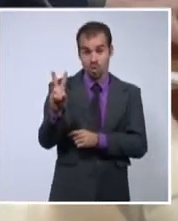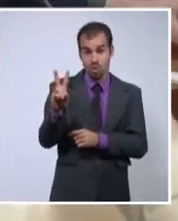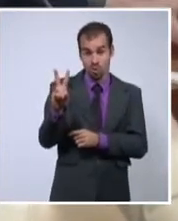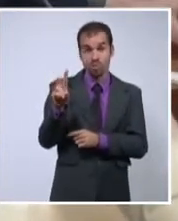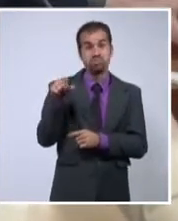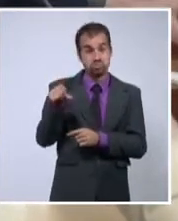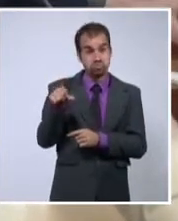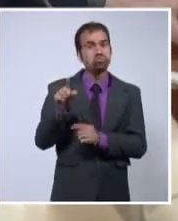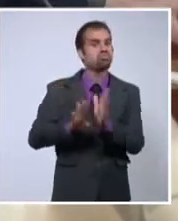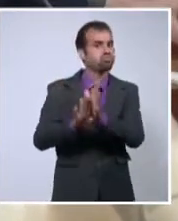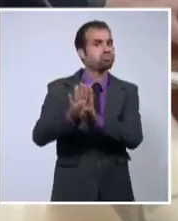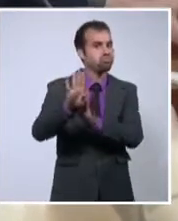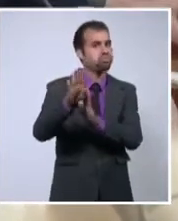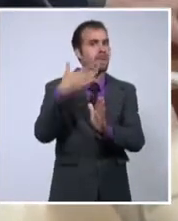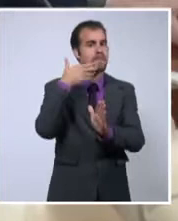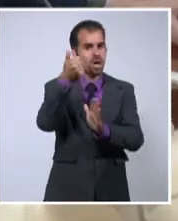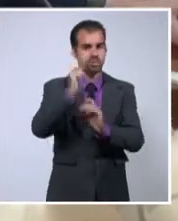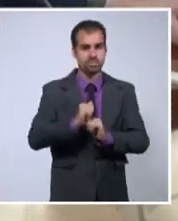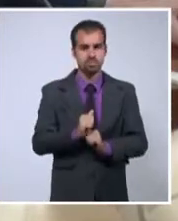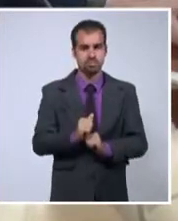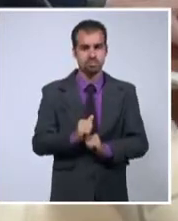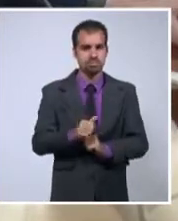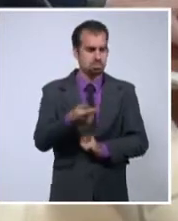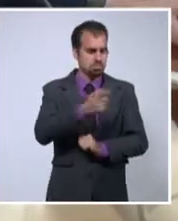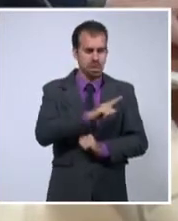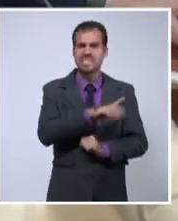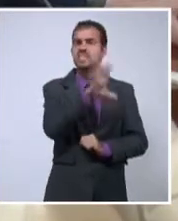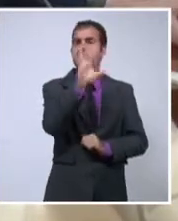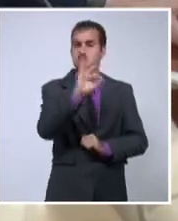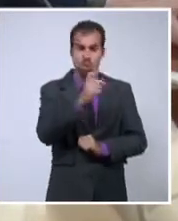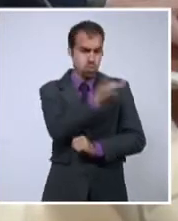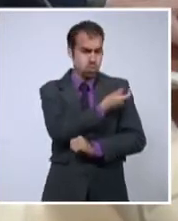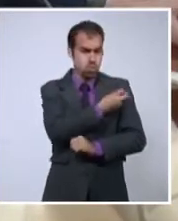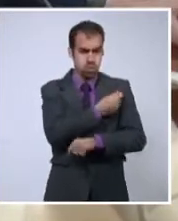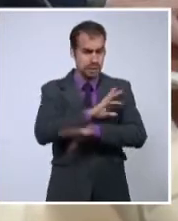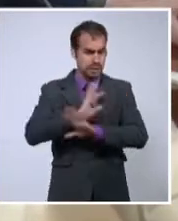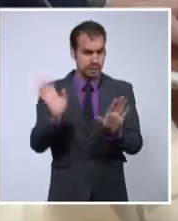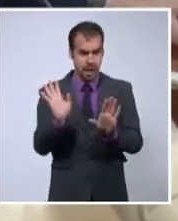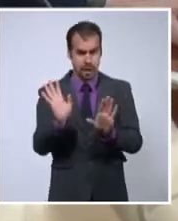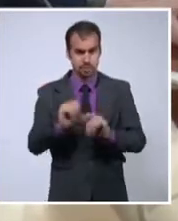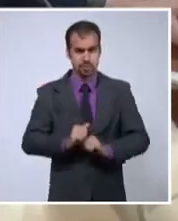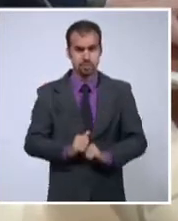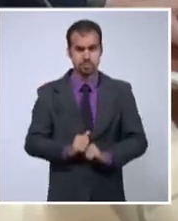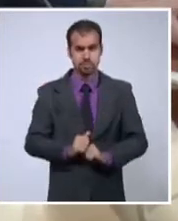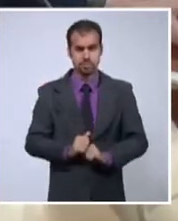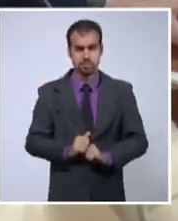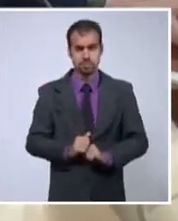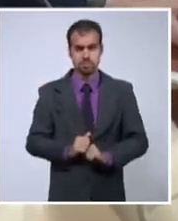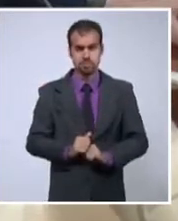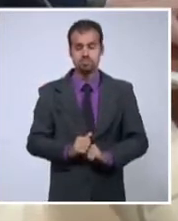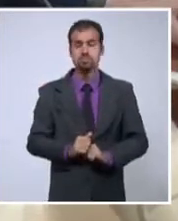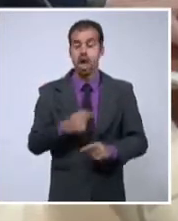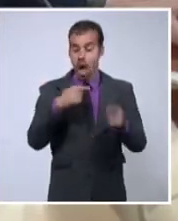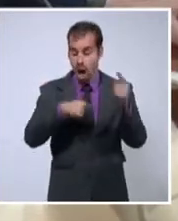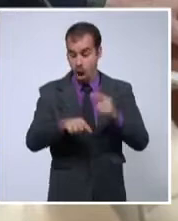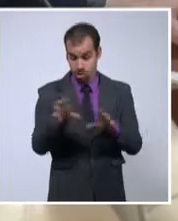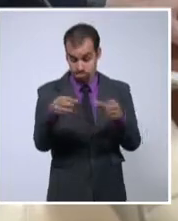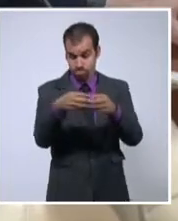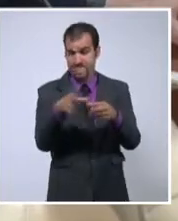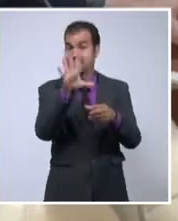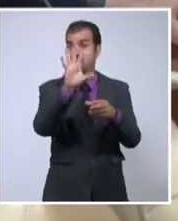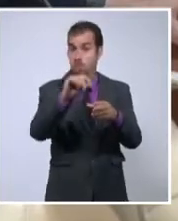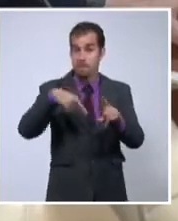o sea, hoy es martes, ayer, inmunizamos a los 50 primeros voluntarios. Debemos inmunizar a 50 nuevos